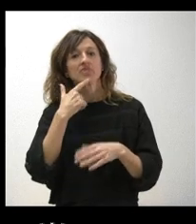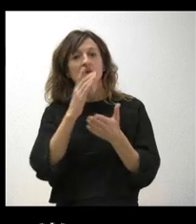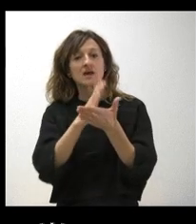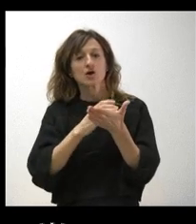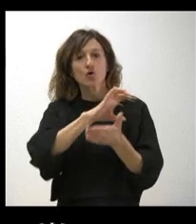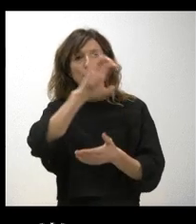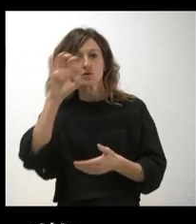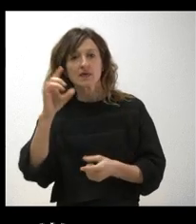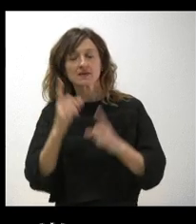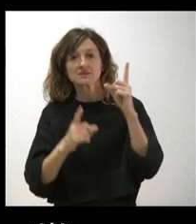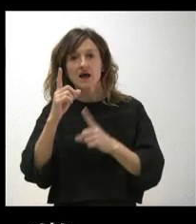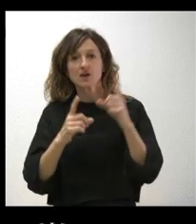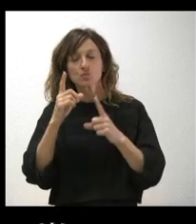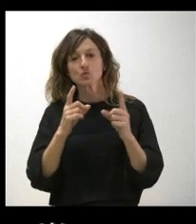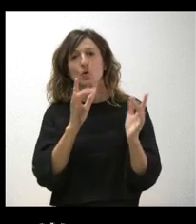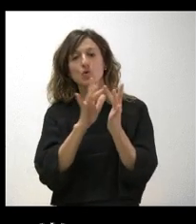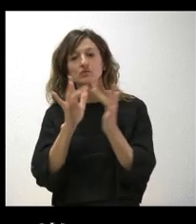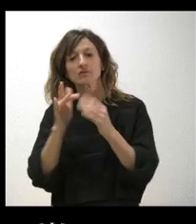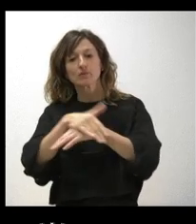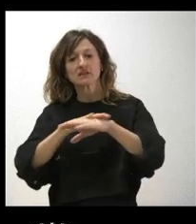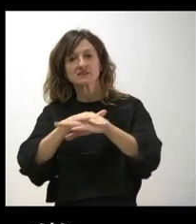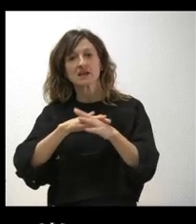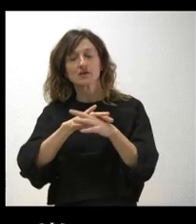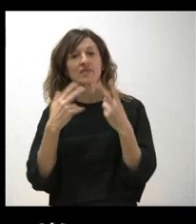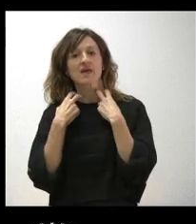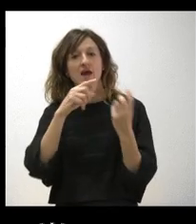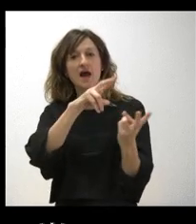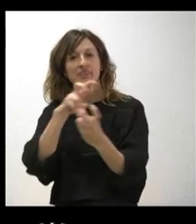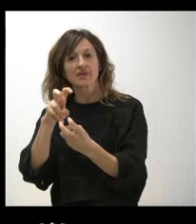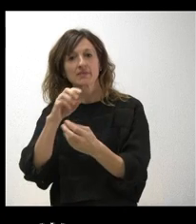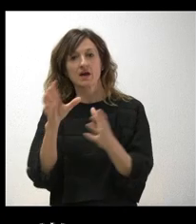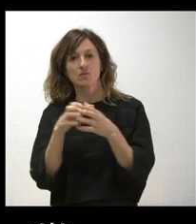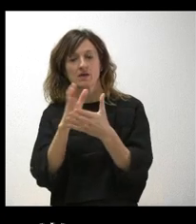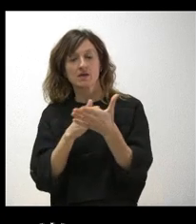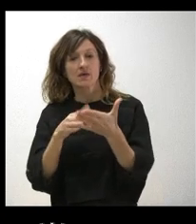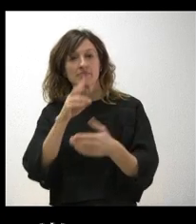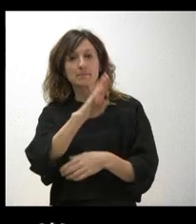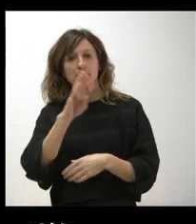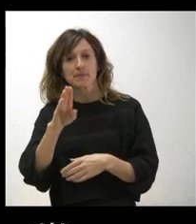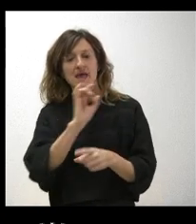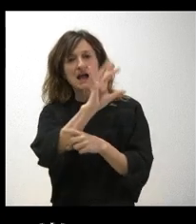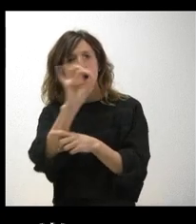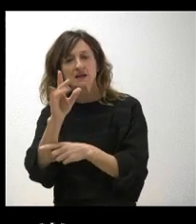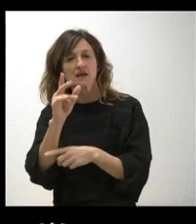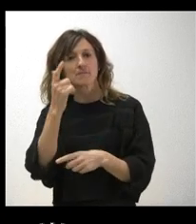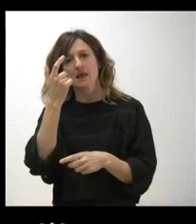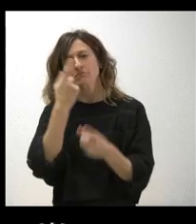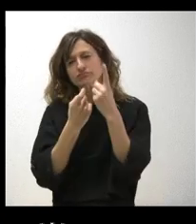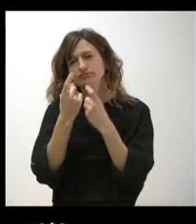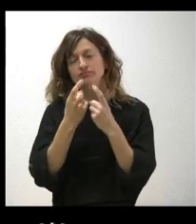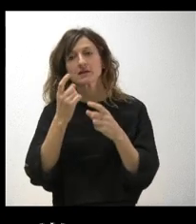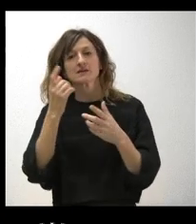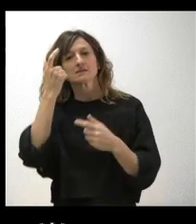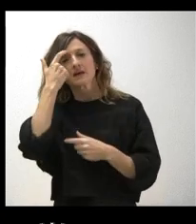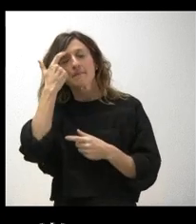autónomas que han contactado con el Ministerio de Hacienda comunidades autónomas del PP a través de cartas para interesarse Pues por cuál sería